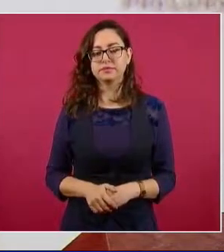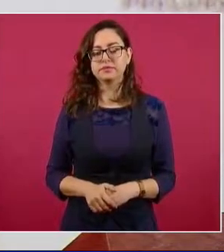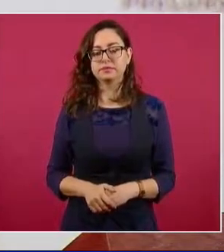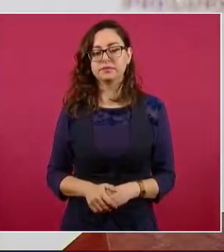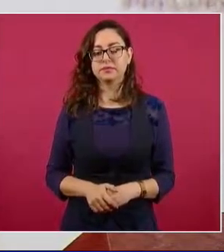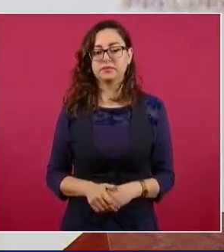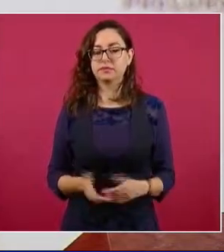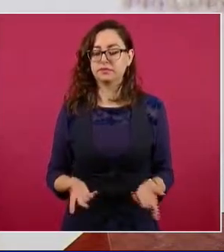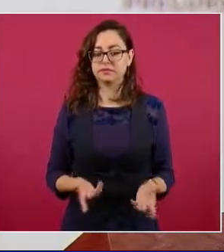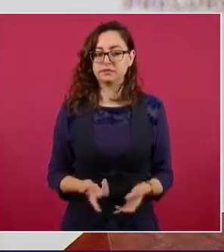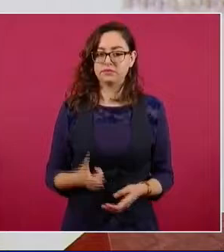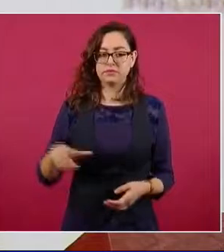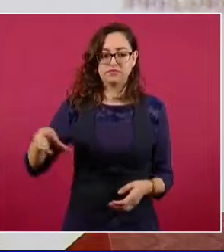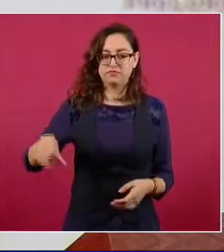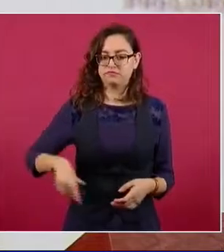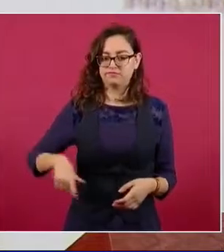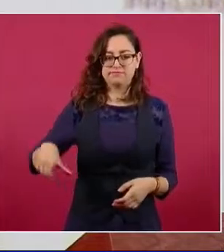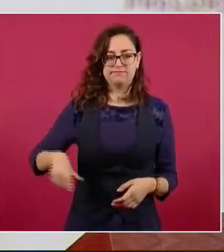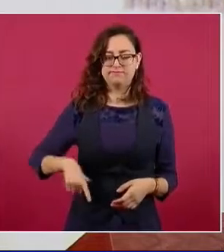Entonces ya eso